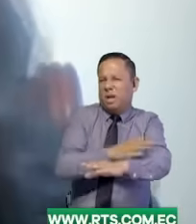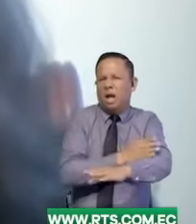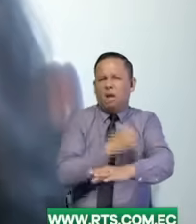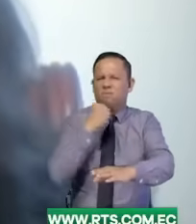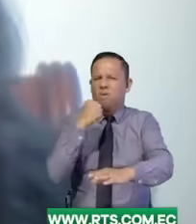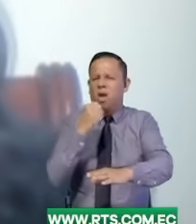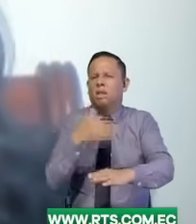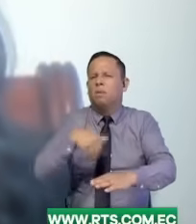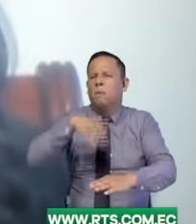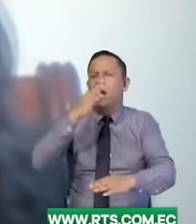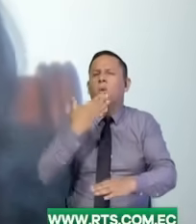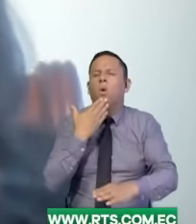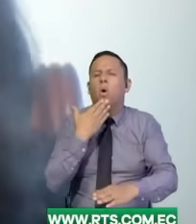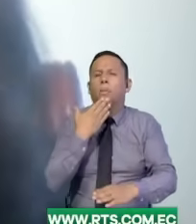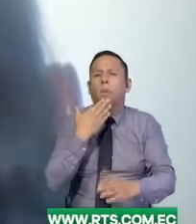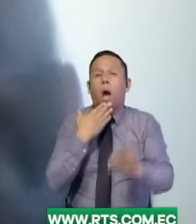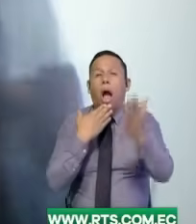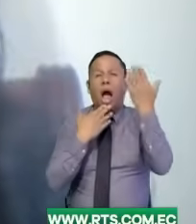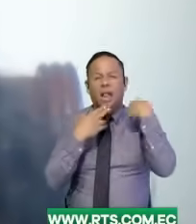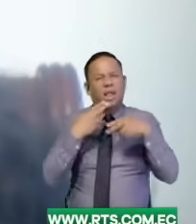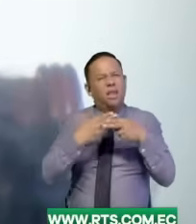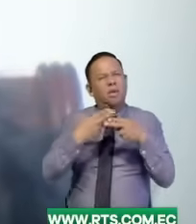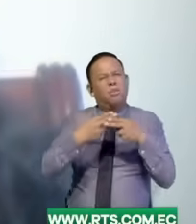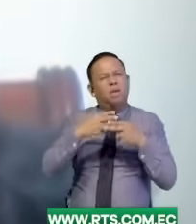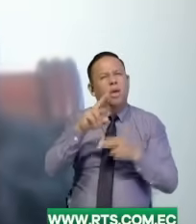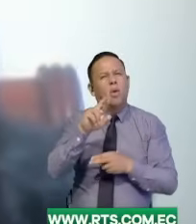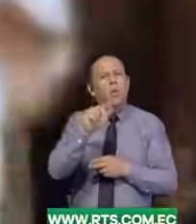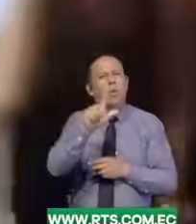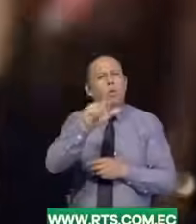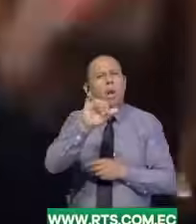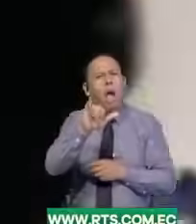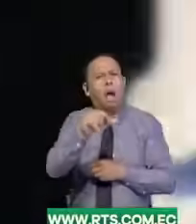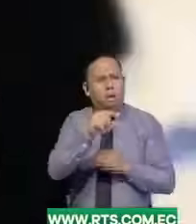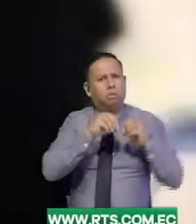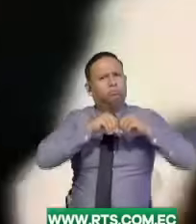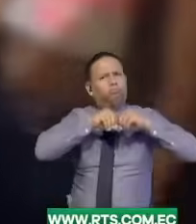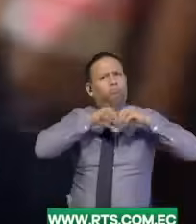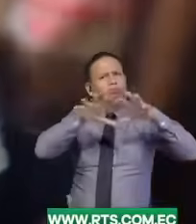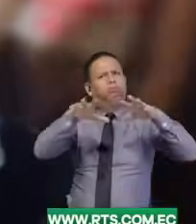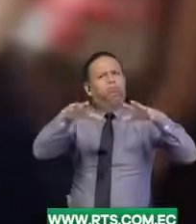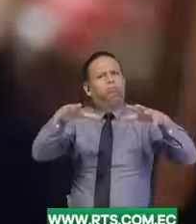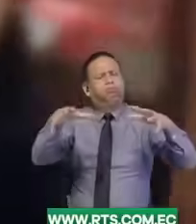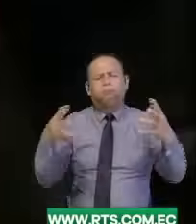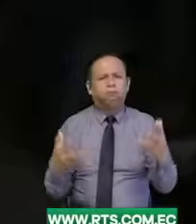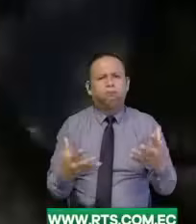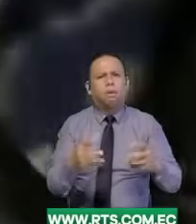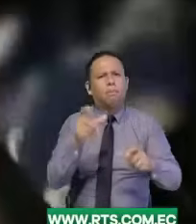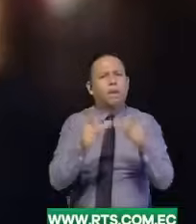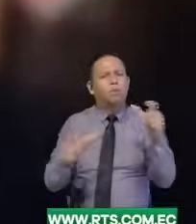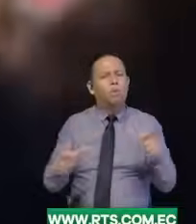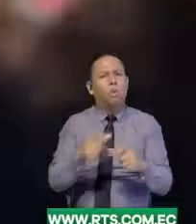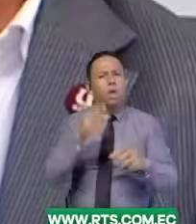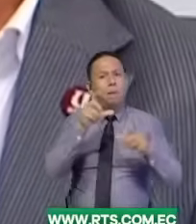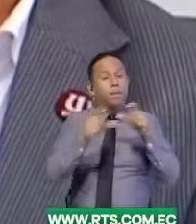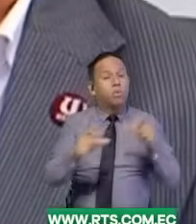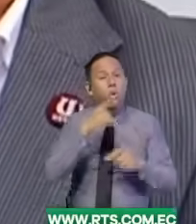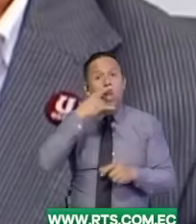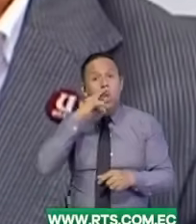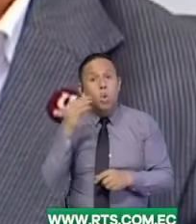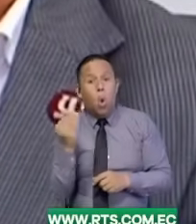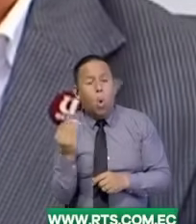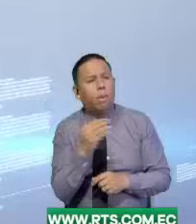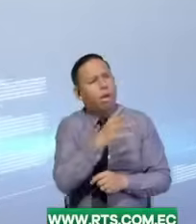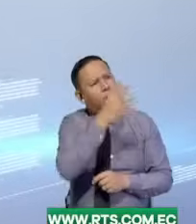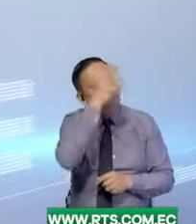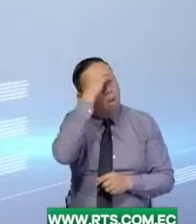fuertes, donde salió el famoso Estamos Rulay, se volvió tendencia. Es ahí cuando estamos fomentando la narcocultura. Y se quedó en la mente de